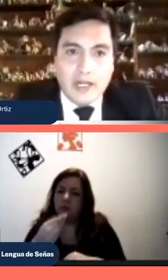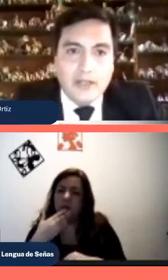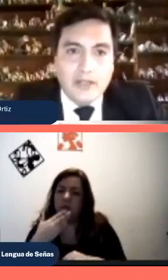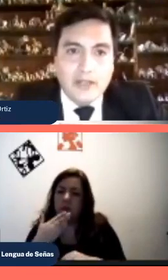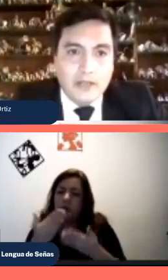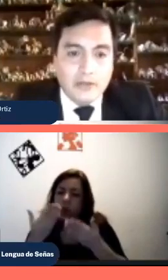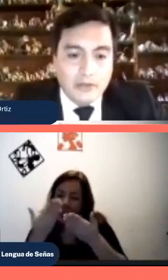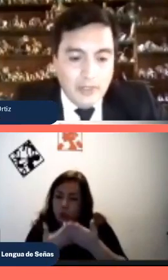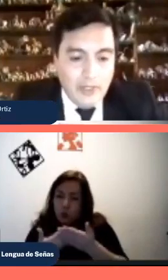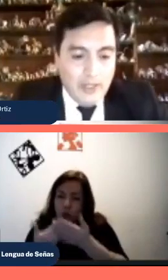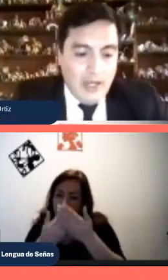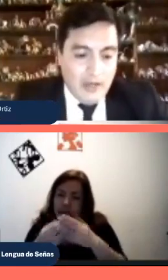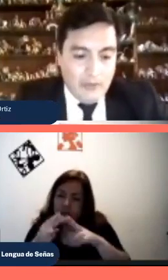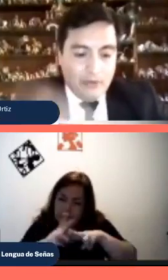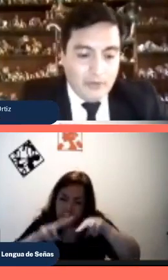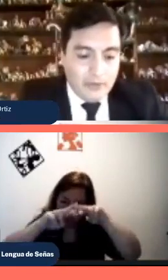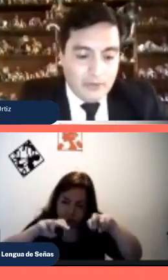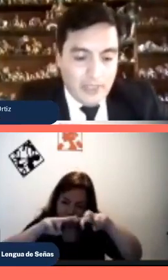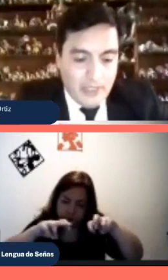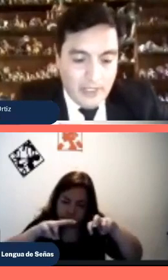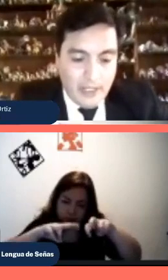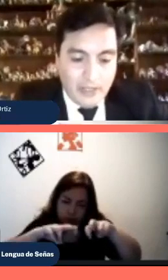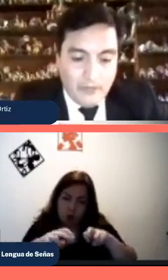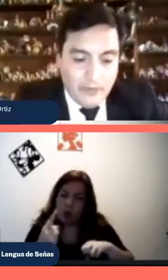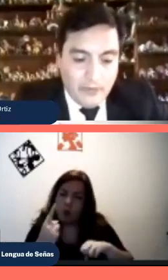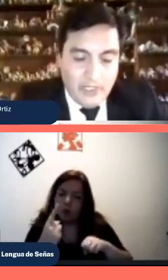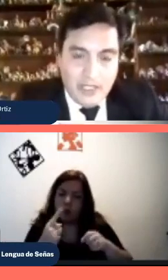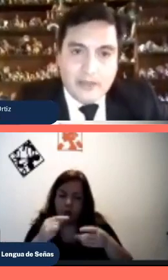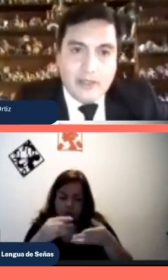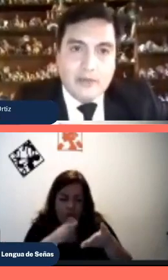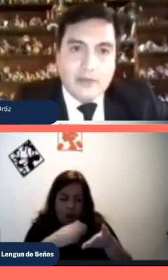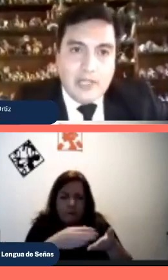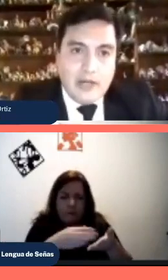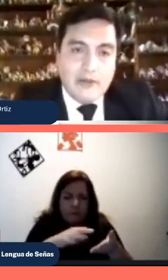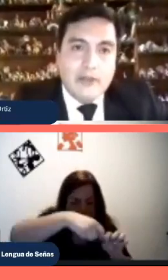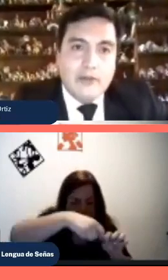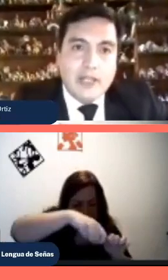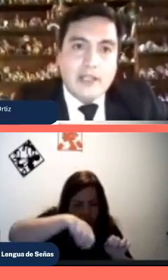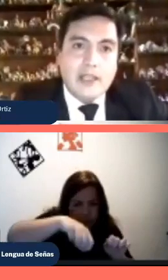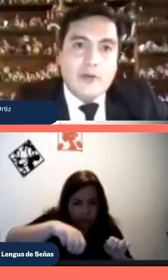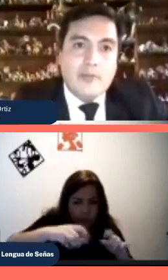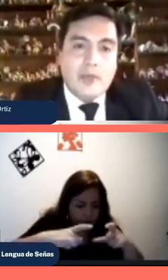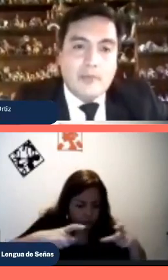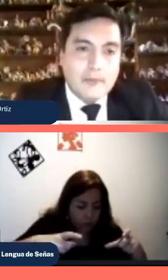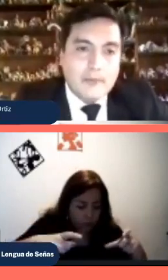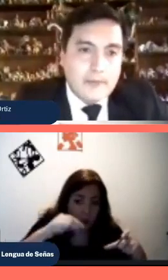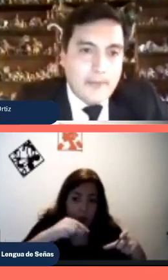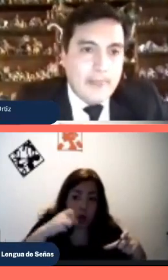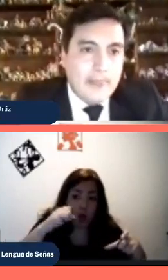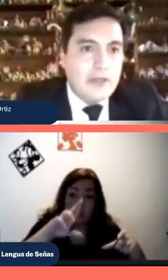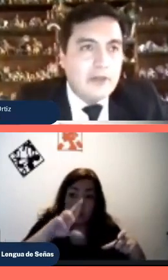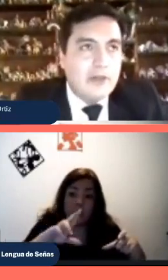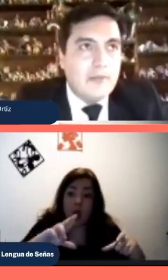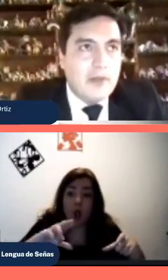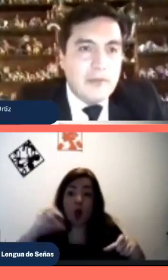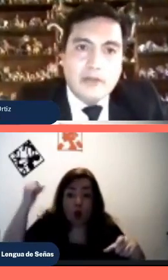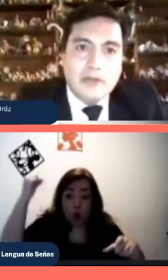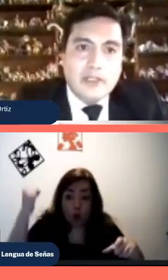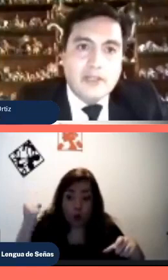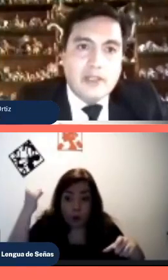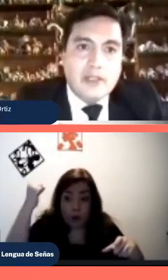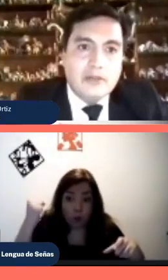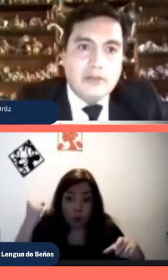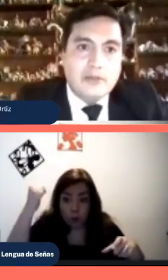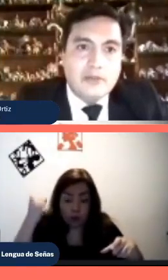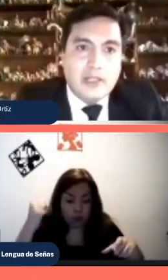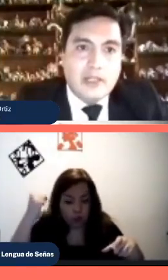está realizando a unos restos fósiles que se encontraron al noreste de Copiapó. De hecho, las primeras